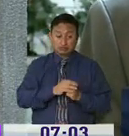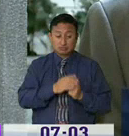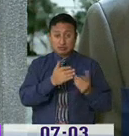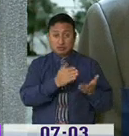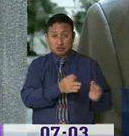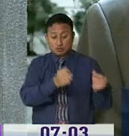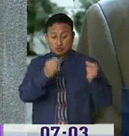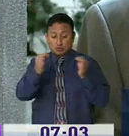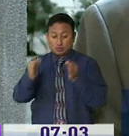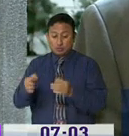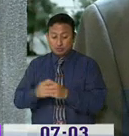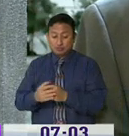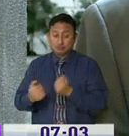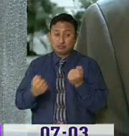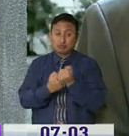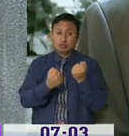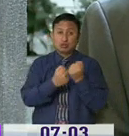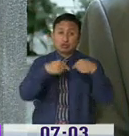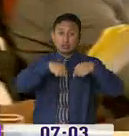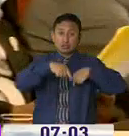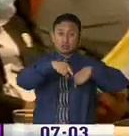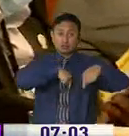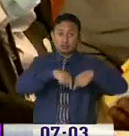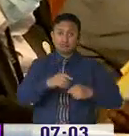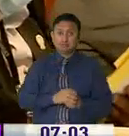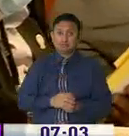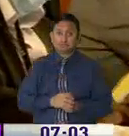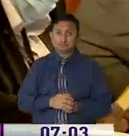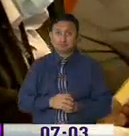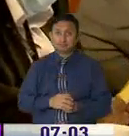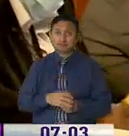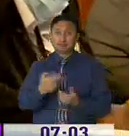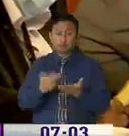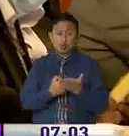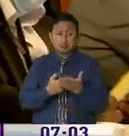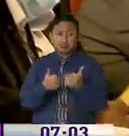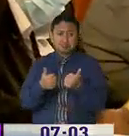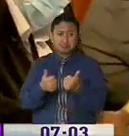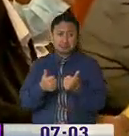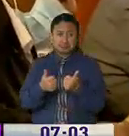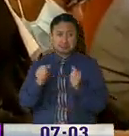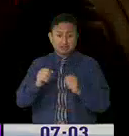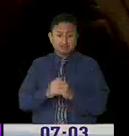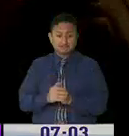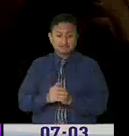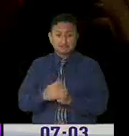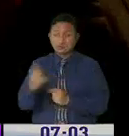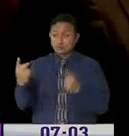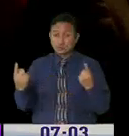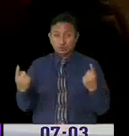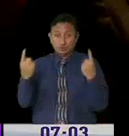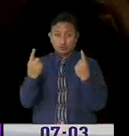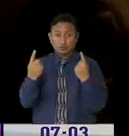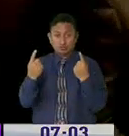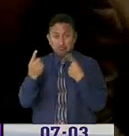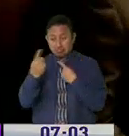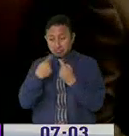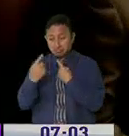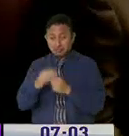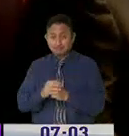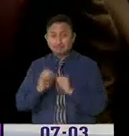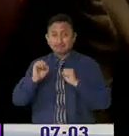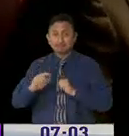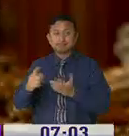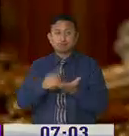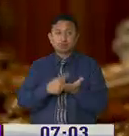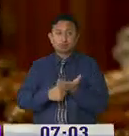de la transportación. Aseguraron que fue una reunión fructífera y la apertura de ambas partes. En el mismo marco se analizan mecanismos